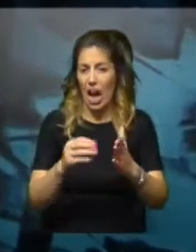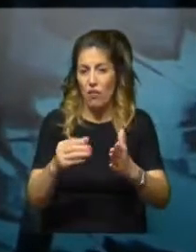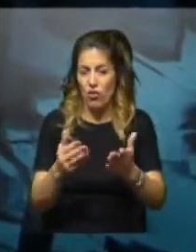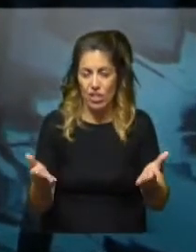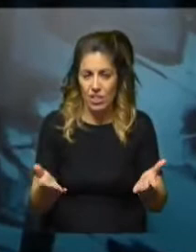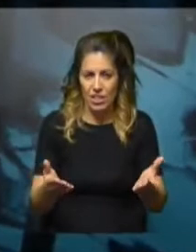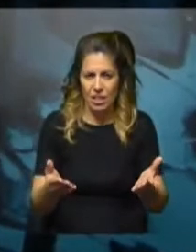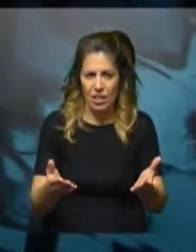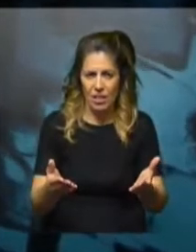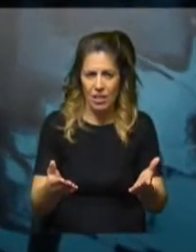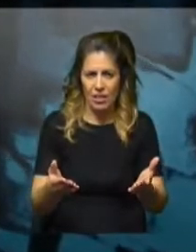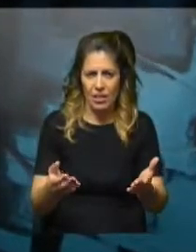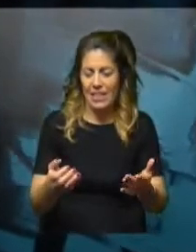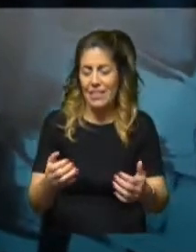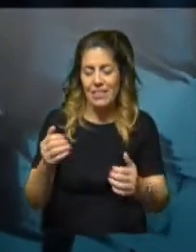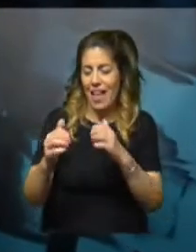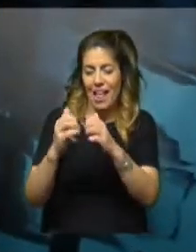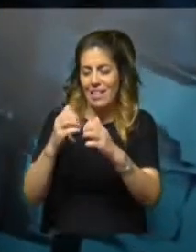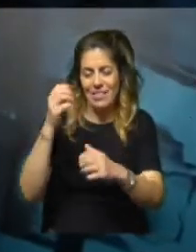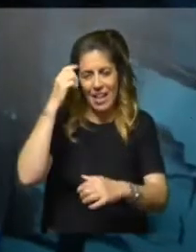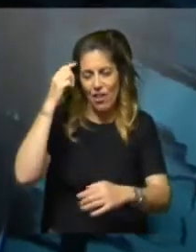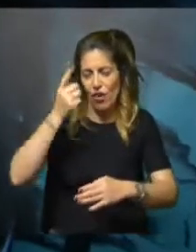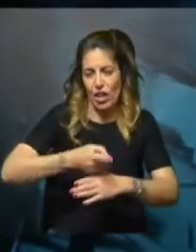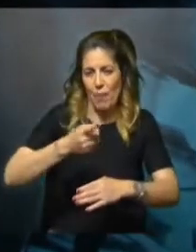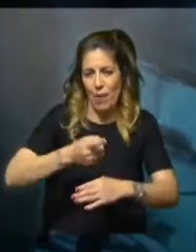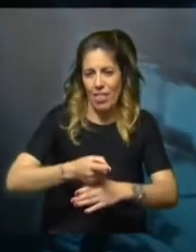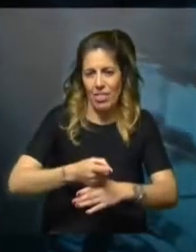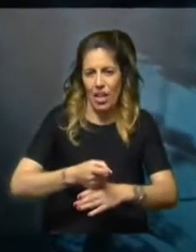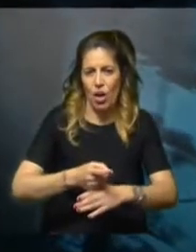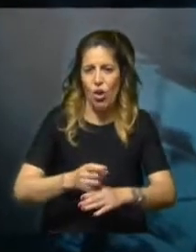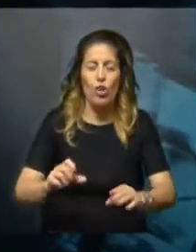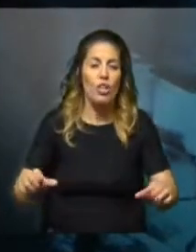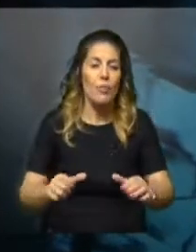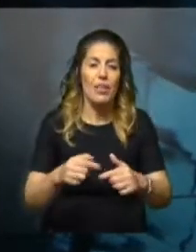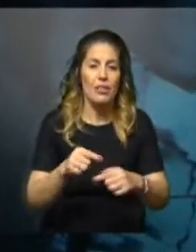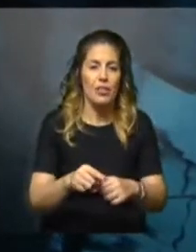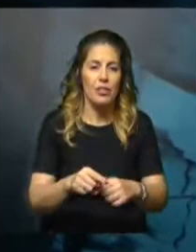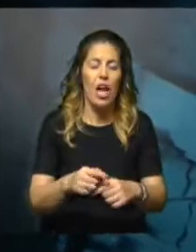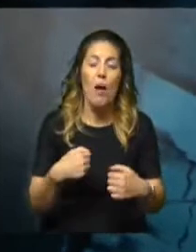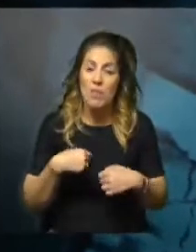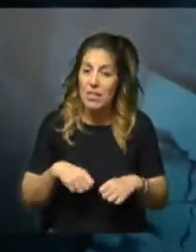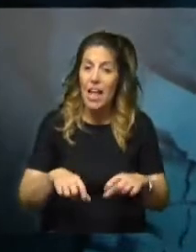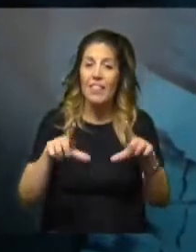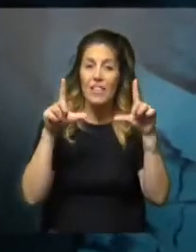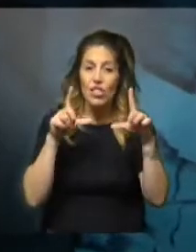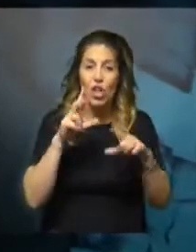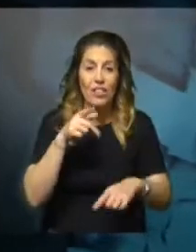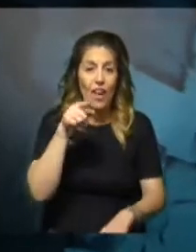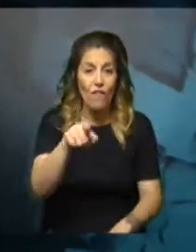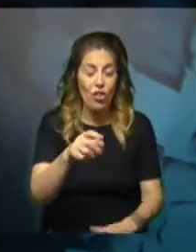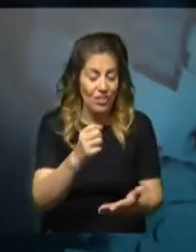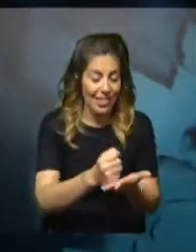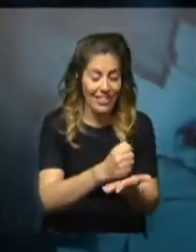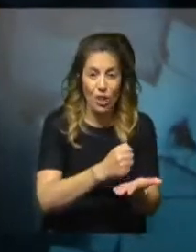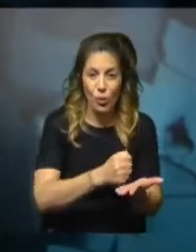y es el cerebro el que manda y En definitiva uno termina accionando es a mí me llamaba la atención lo que decías vos del tatuaje